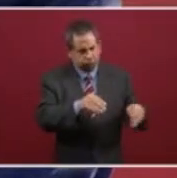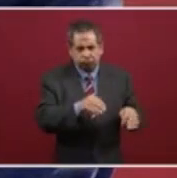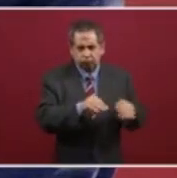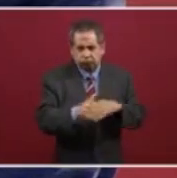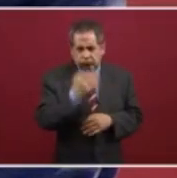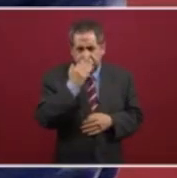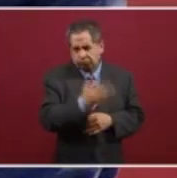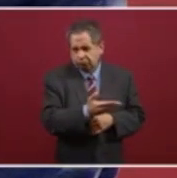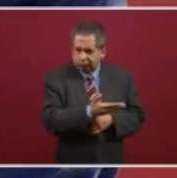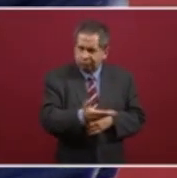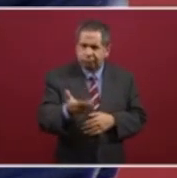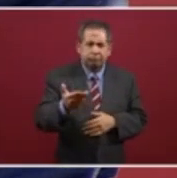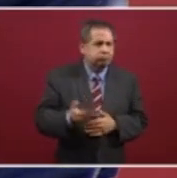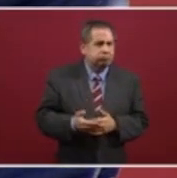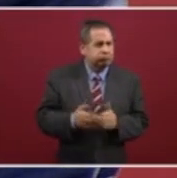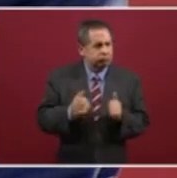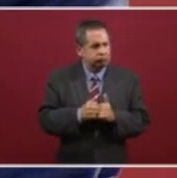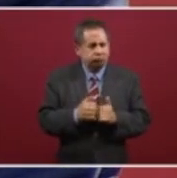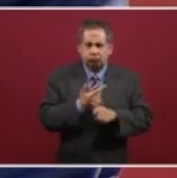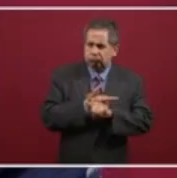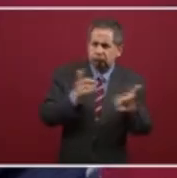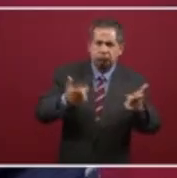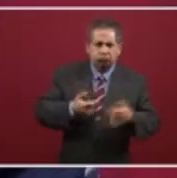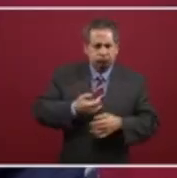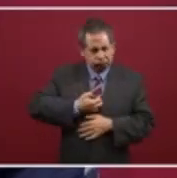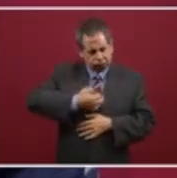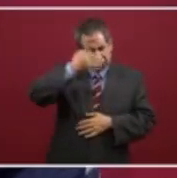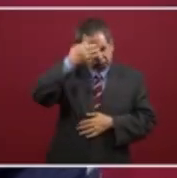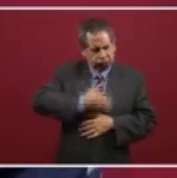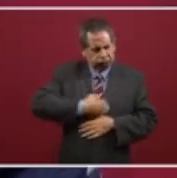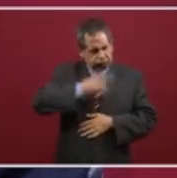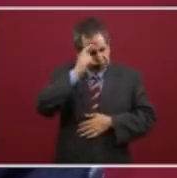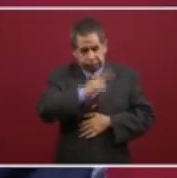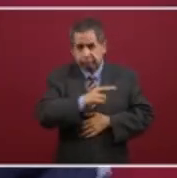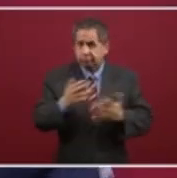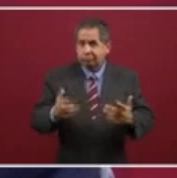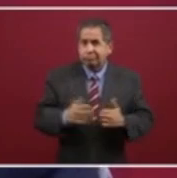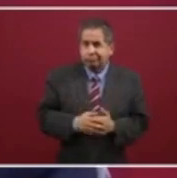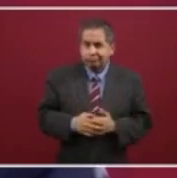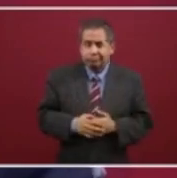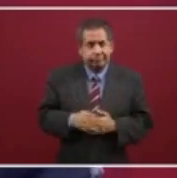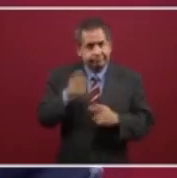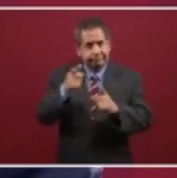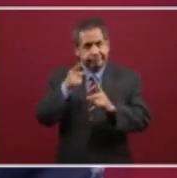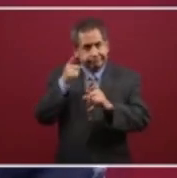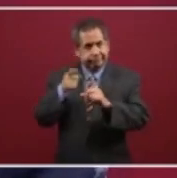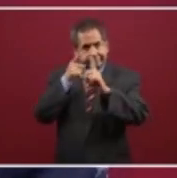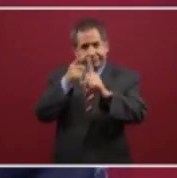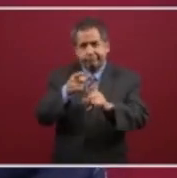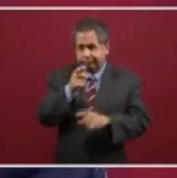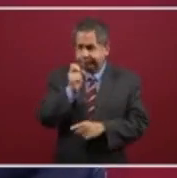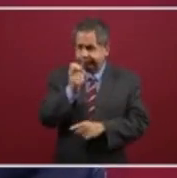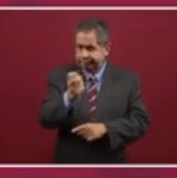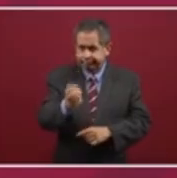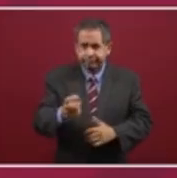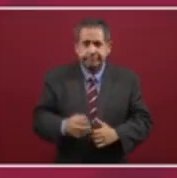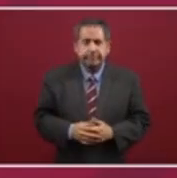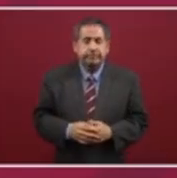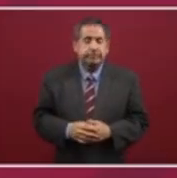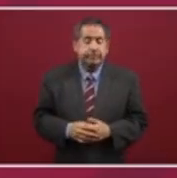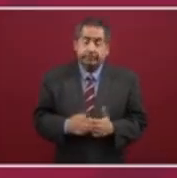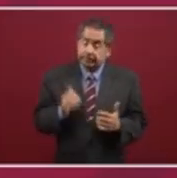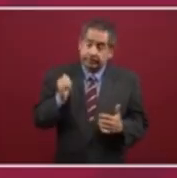¿sí?, con libertad, con dignidad. Ese es un propósito